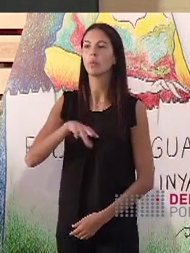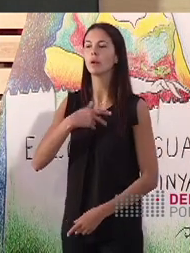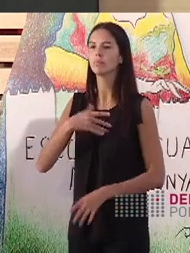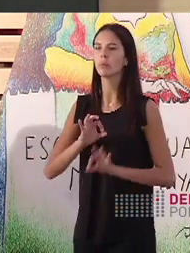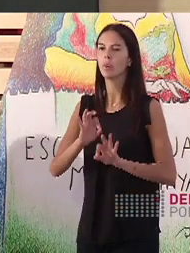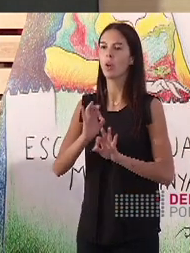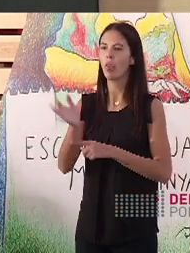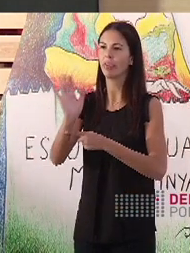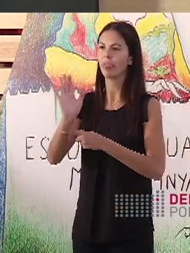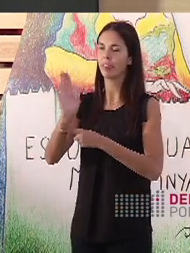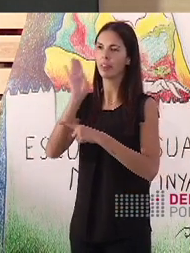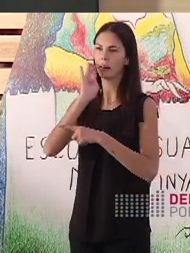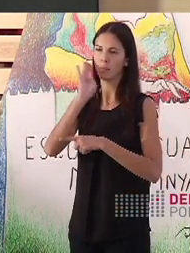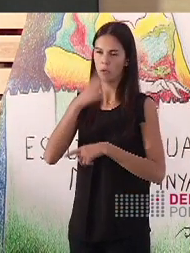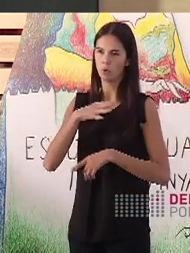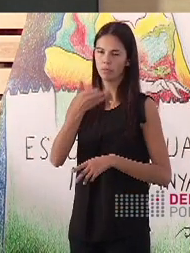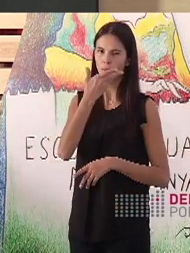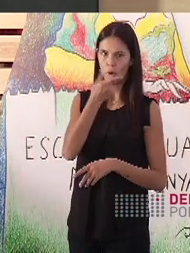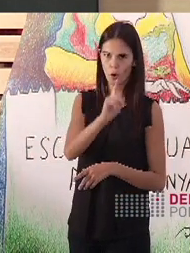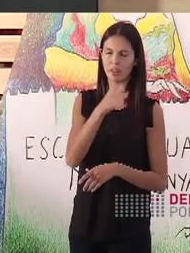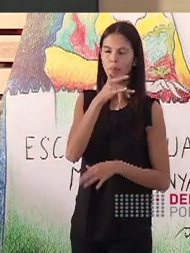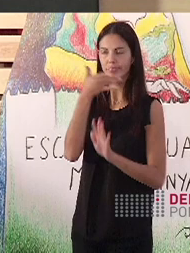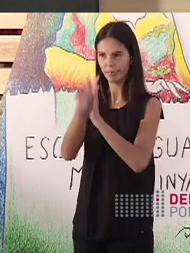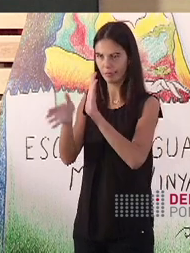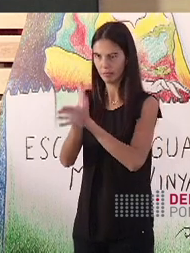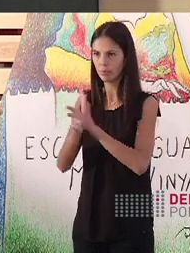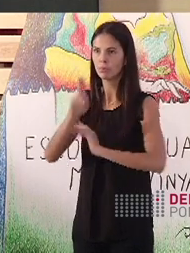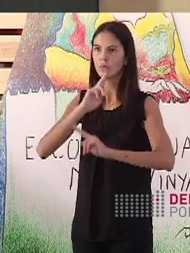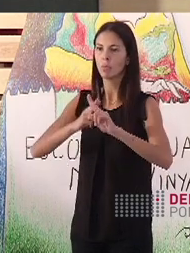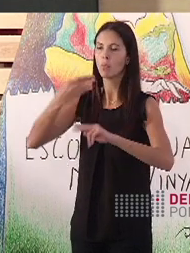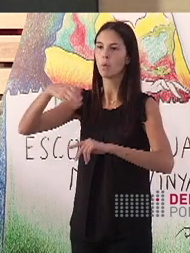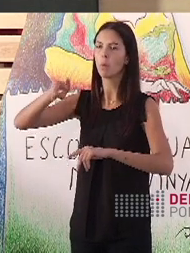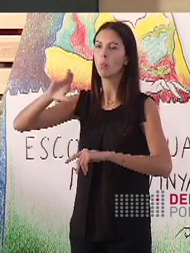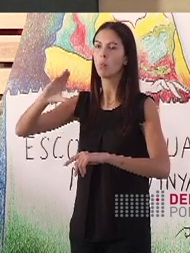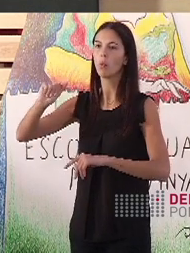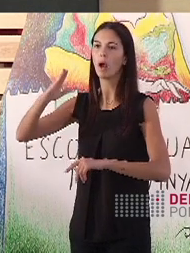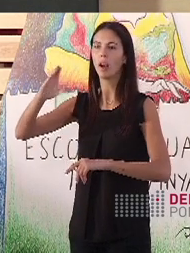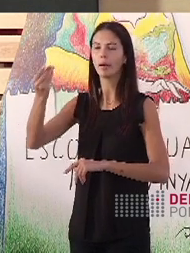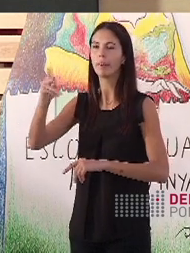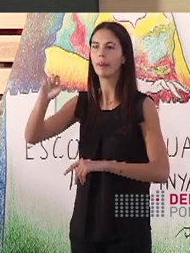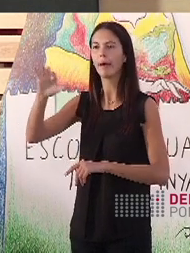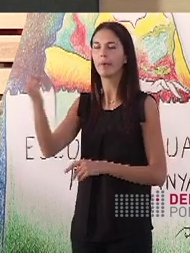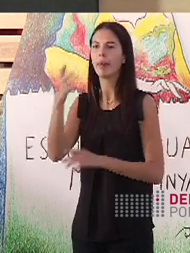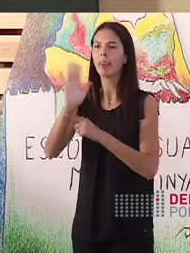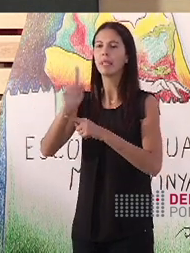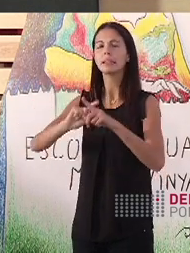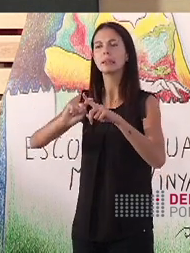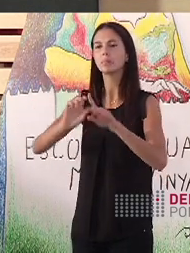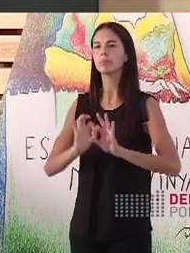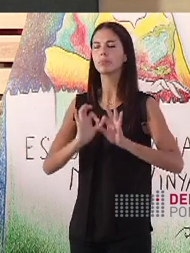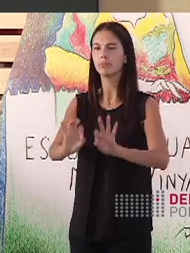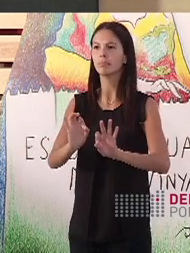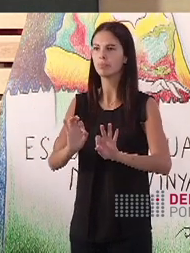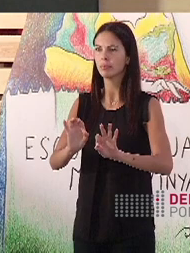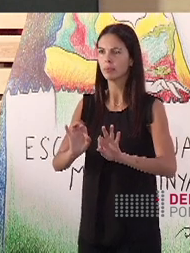de cine porno. Si no lo conocéis, pues aquí os lo vamos a explicar. Se llama el bukake. El bukake es un tipo de cine en el que lo